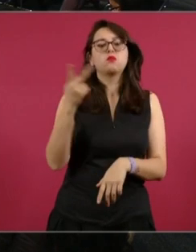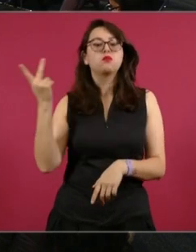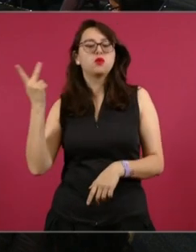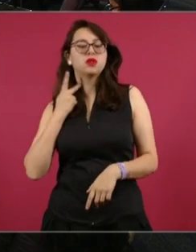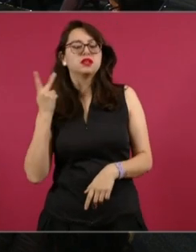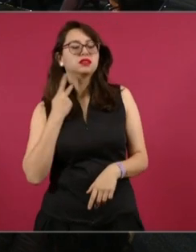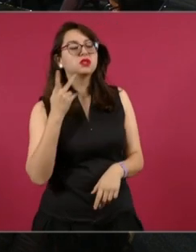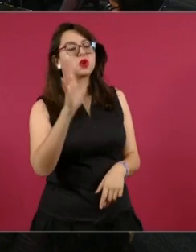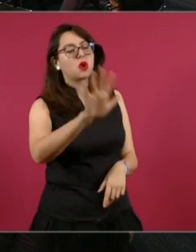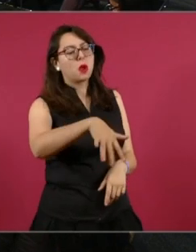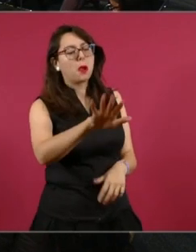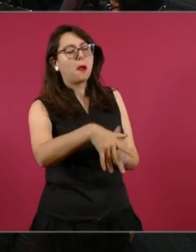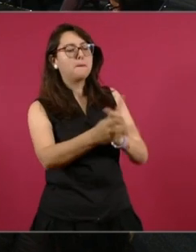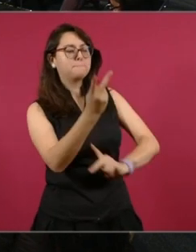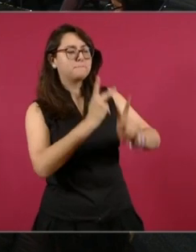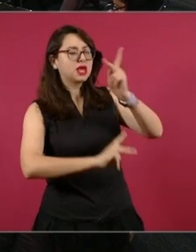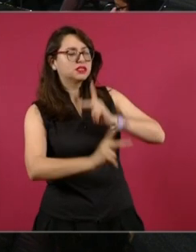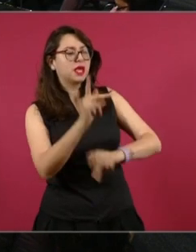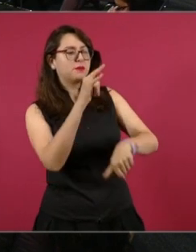a los gobernadores